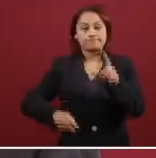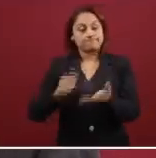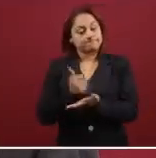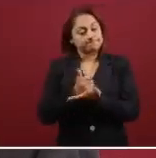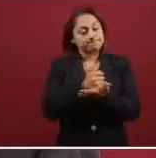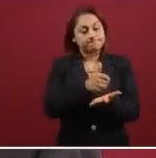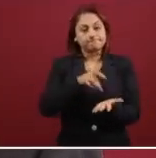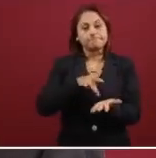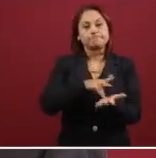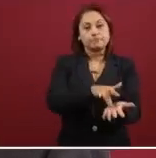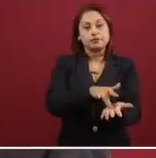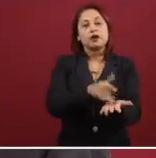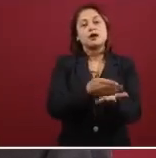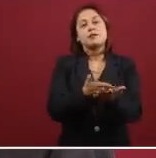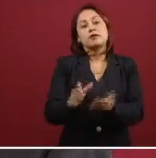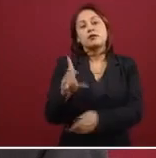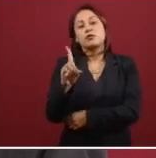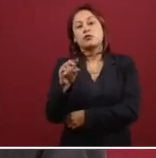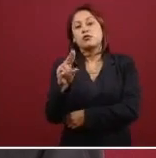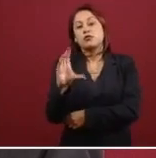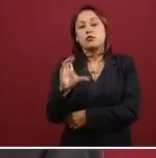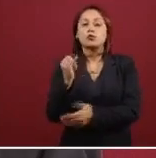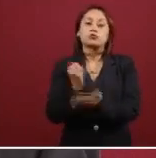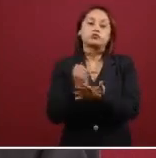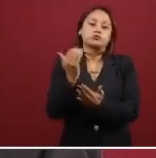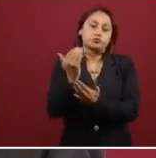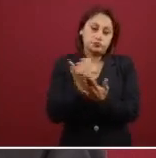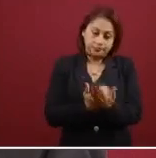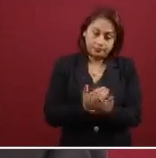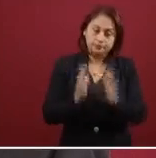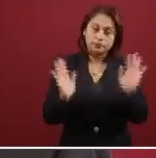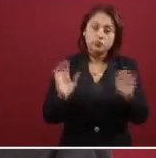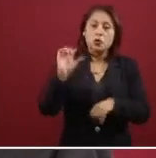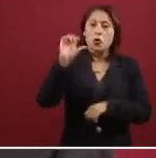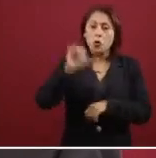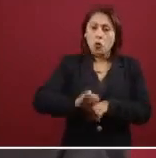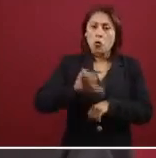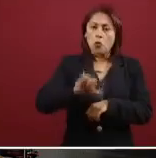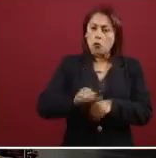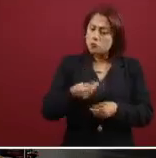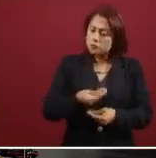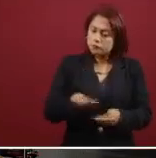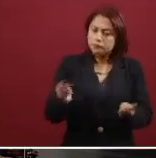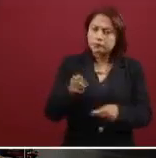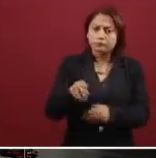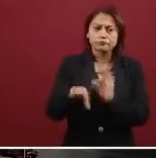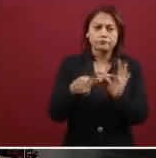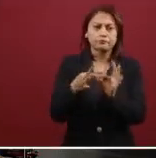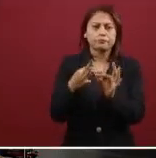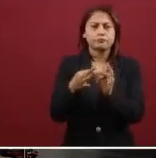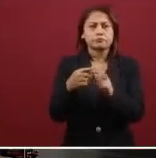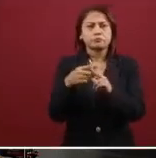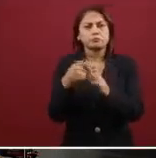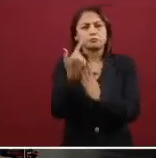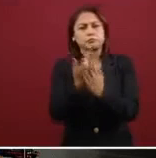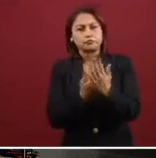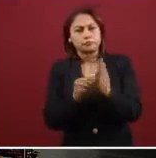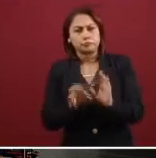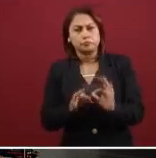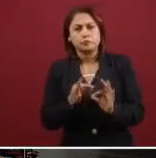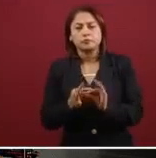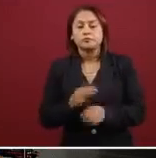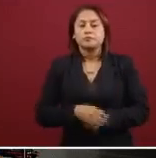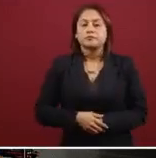las tasas del DUC. Entonces, hoy mismo les damos la información muy puntual de todo esto. Y por último, quisiera saber